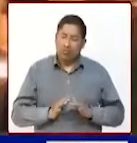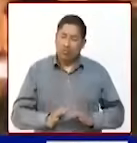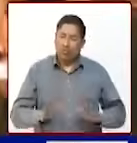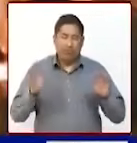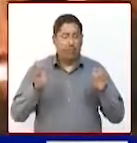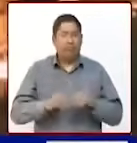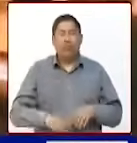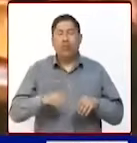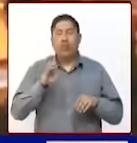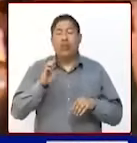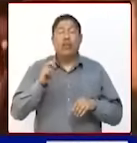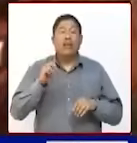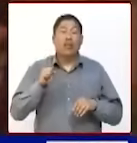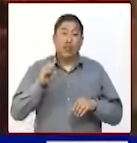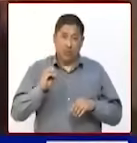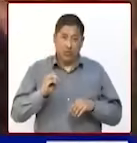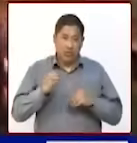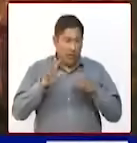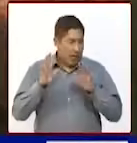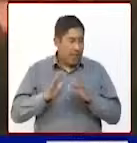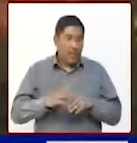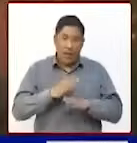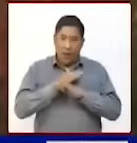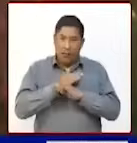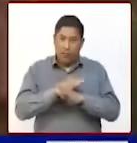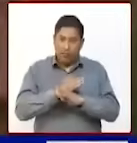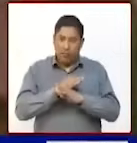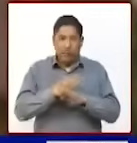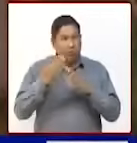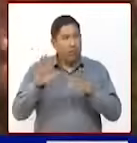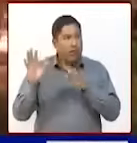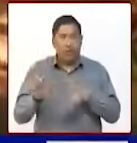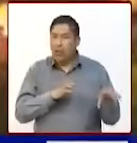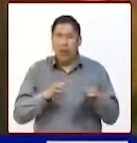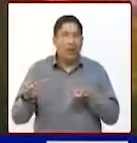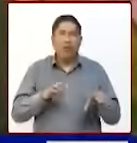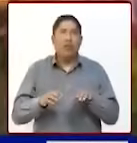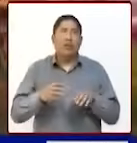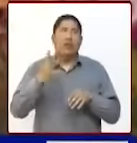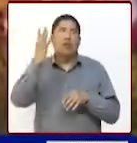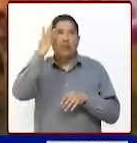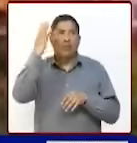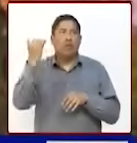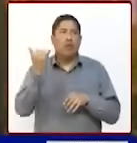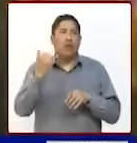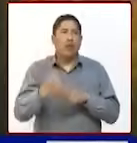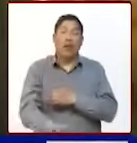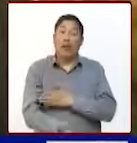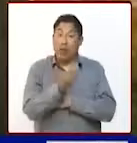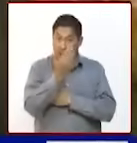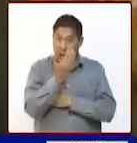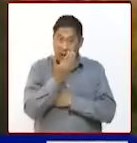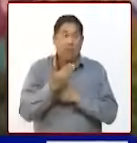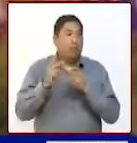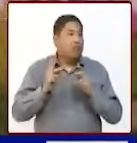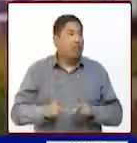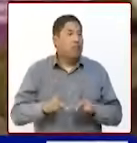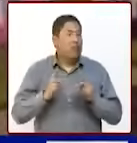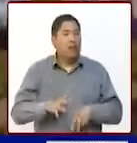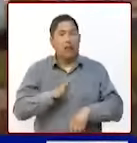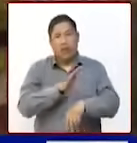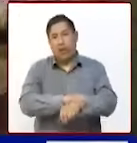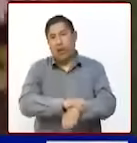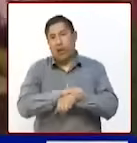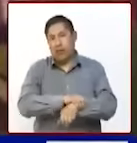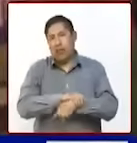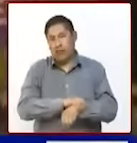censo 2024. Las restricciones ya se están aplicando. No te olvides, Miriam, que desde en la mañana ya ha habido personas que han sido aprehendidas,